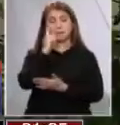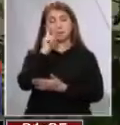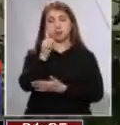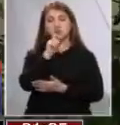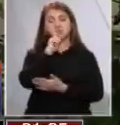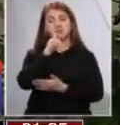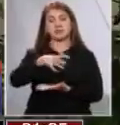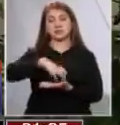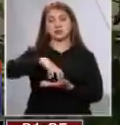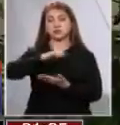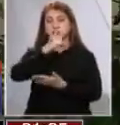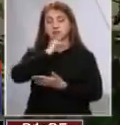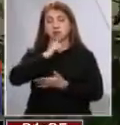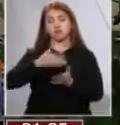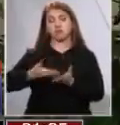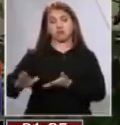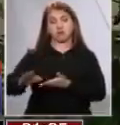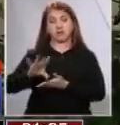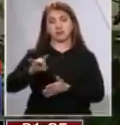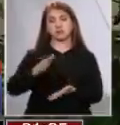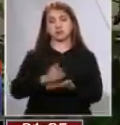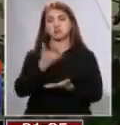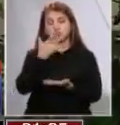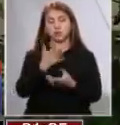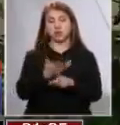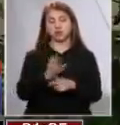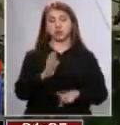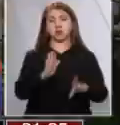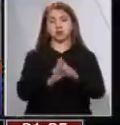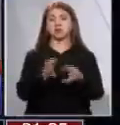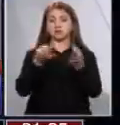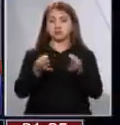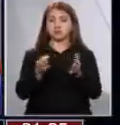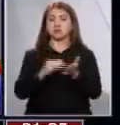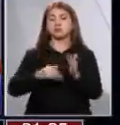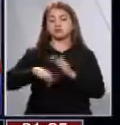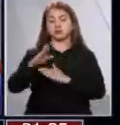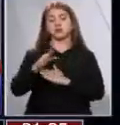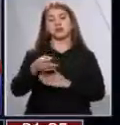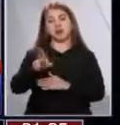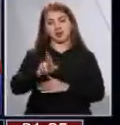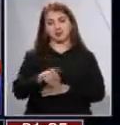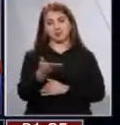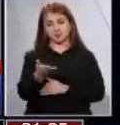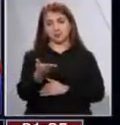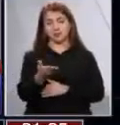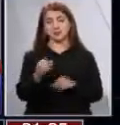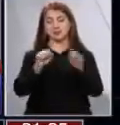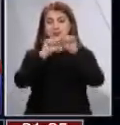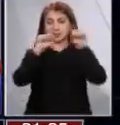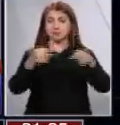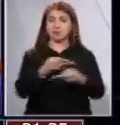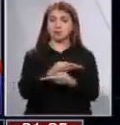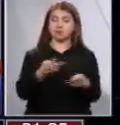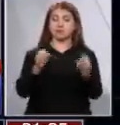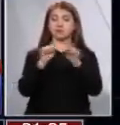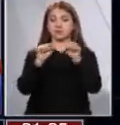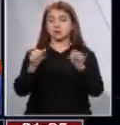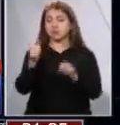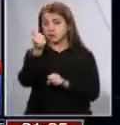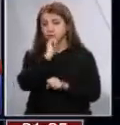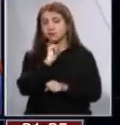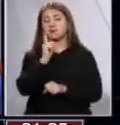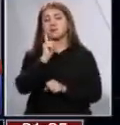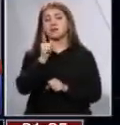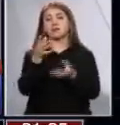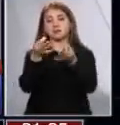que el sector privado quede fuera de esta decisión porque es una ley. ¿Ah? Con mayor razón, si tanto el sistema público como el sistema privado van a tener